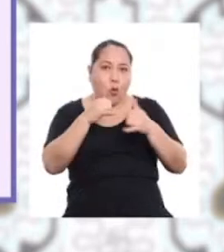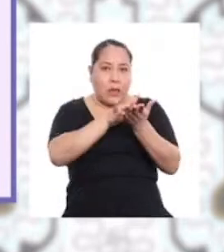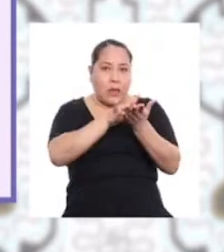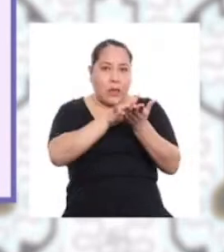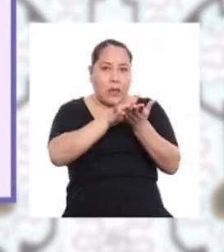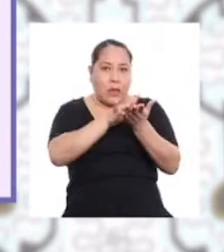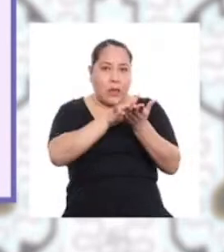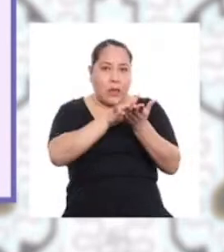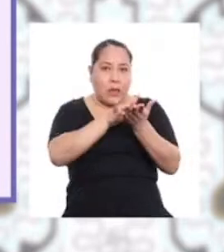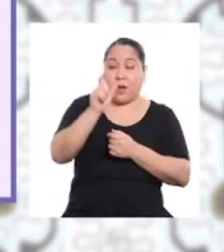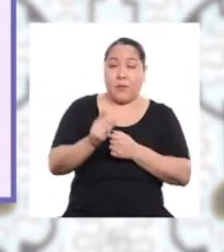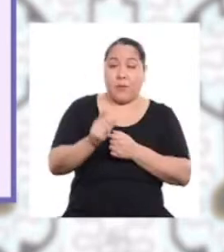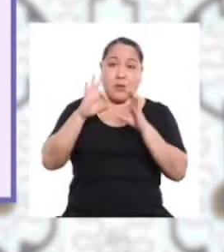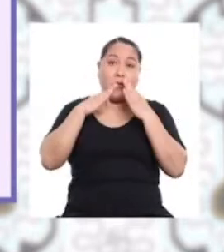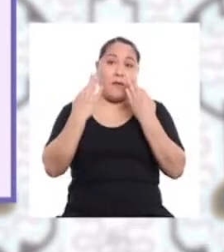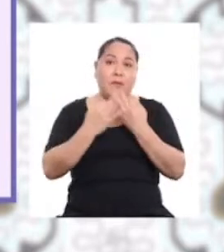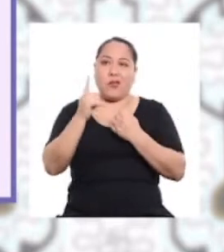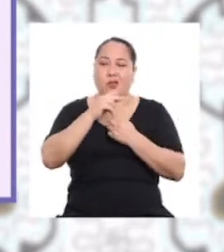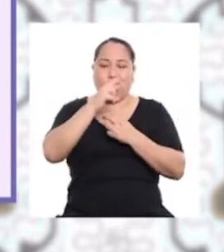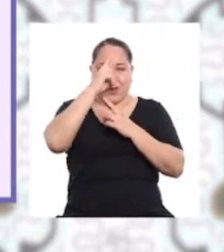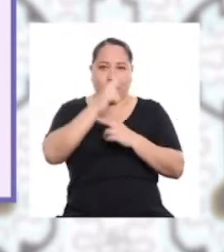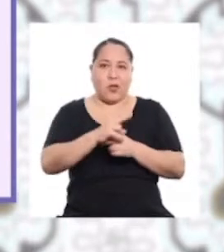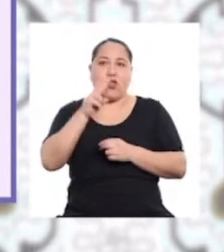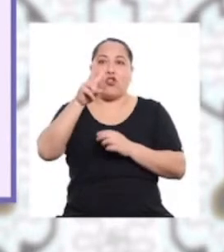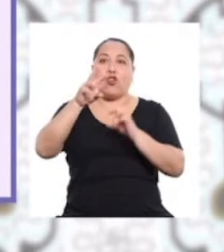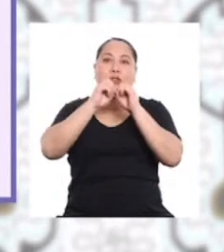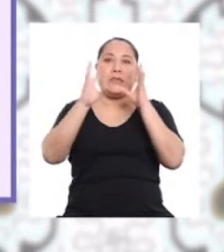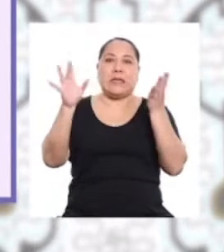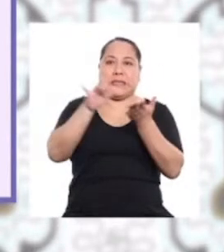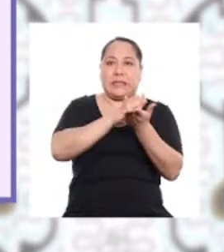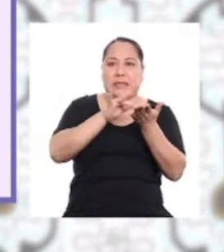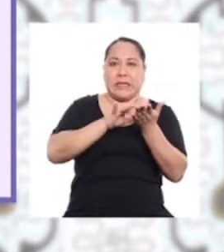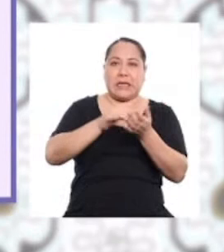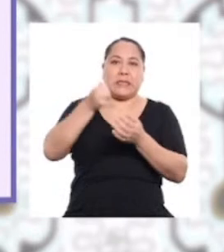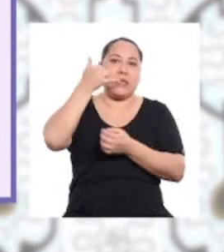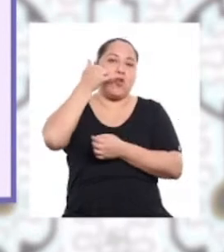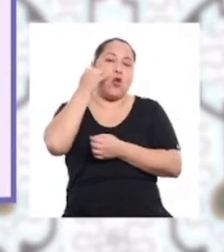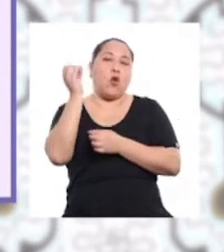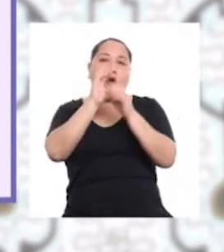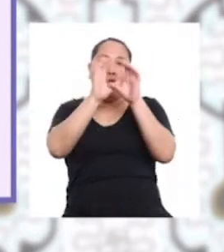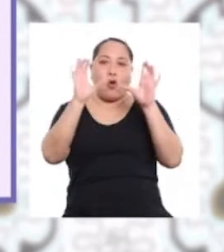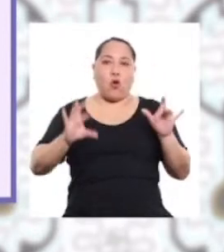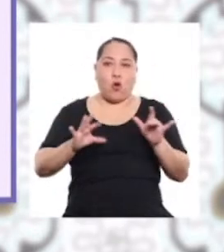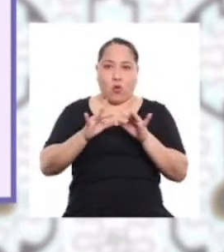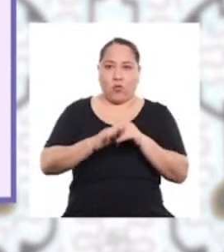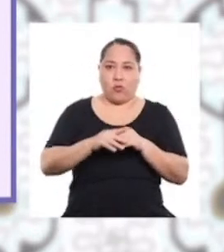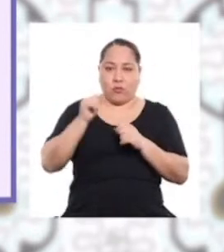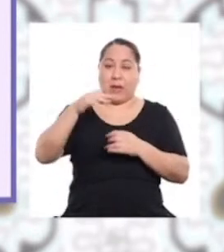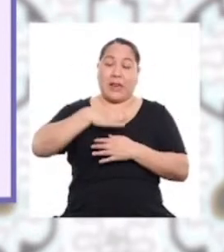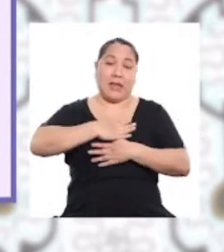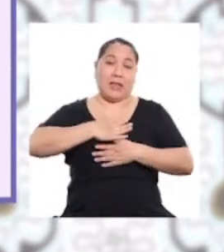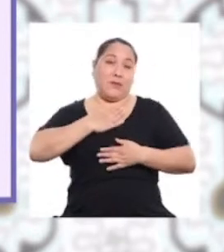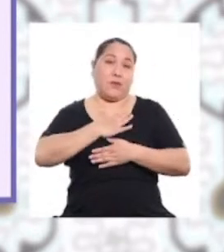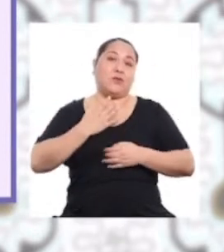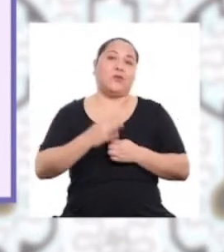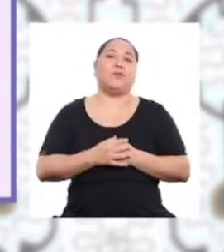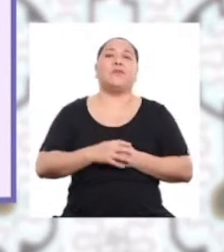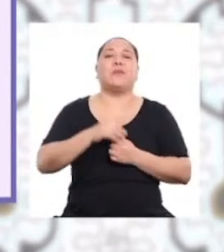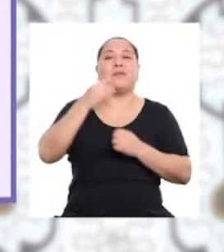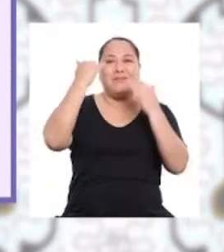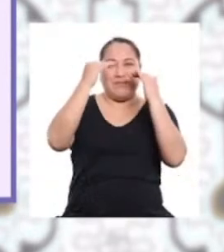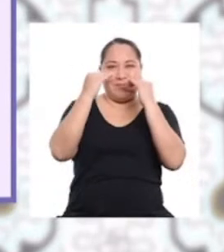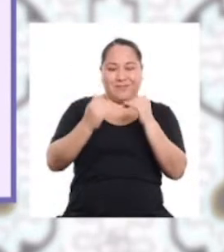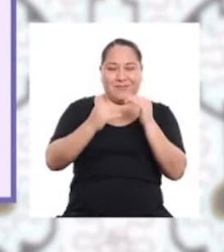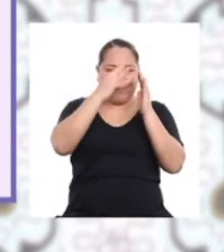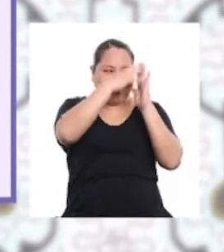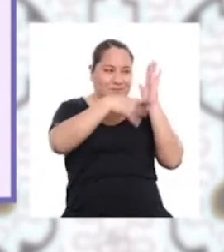Y si alguien de la familia incumple, se queda 2 días sin tablet, celular o computadora para fines recreativos. Y